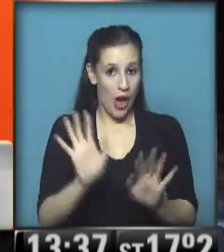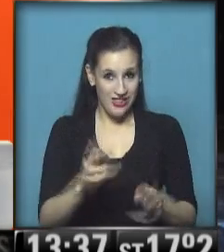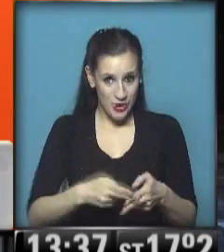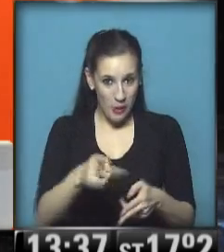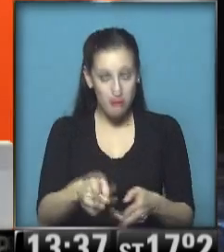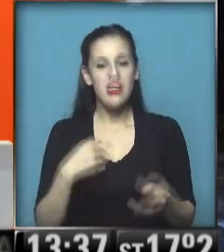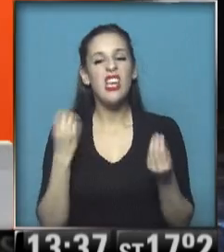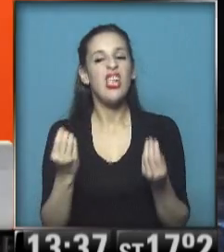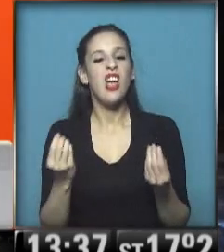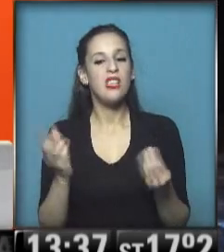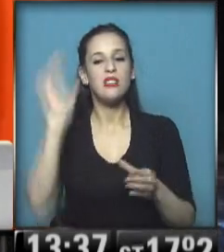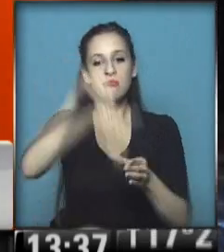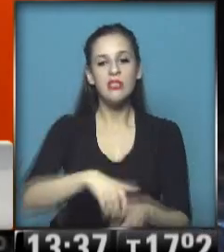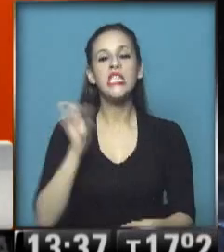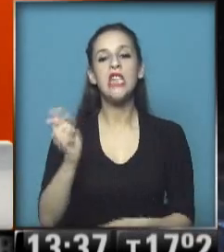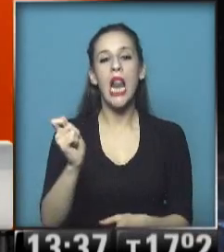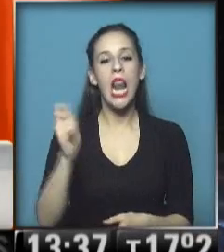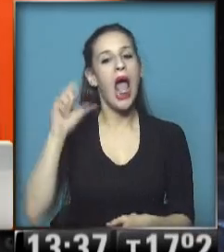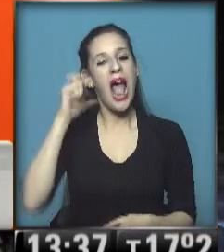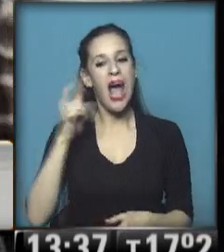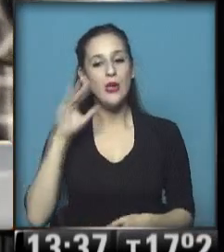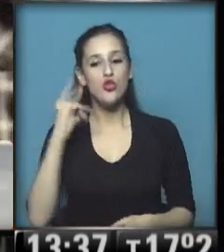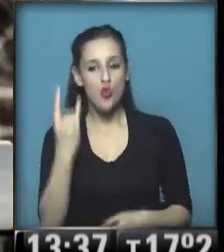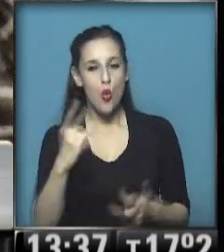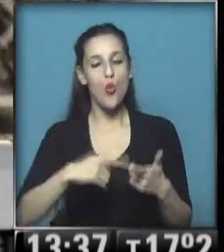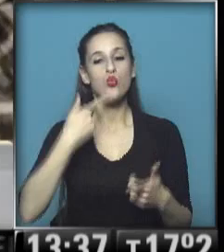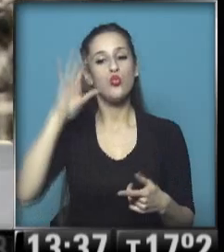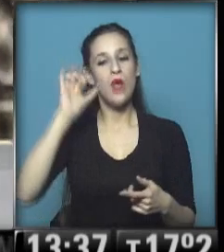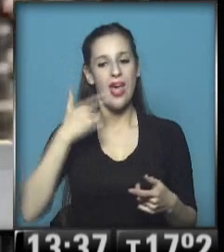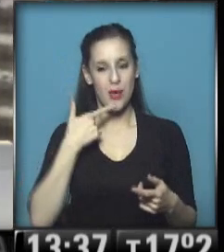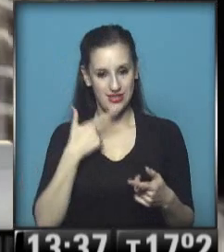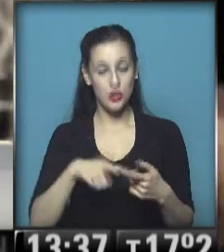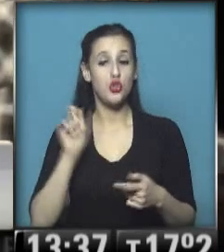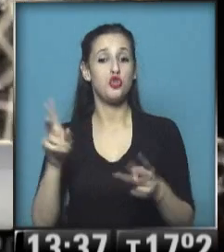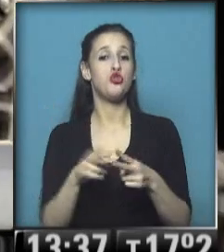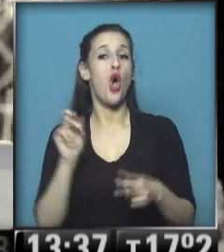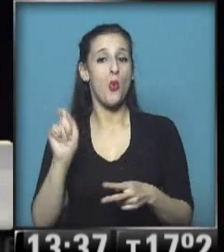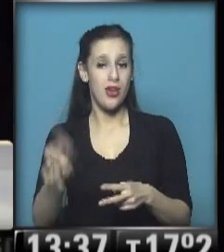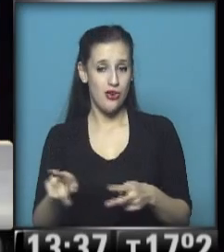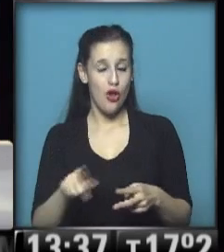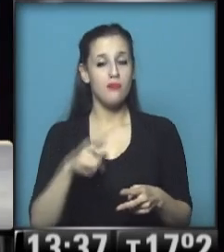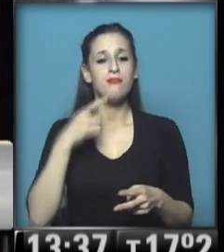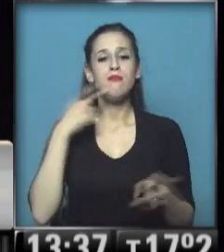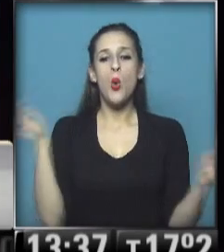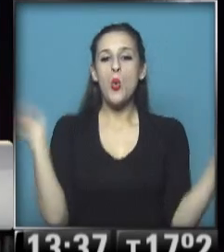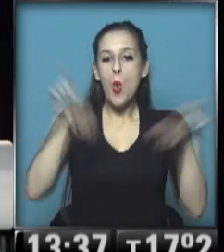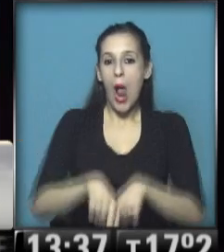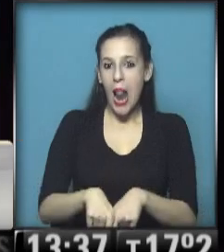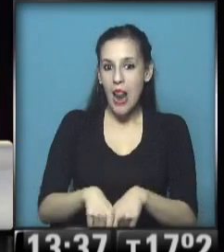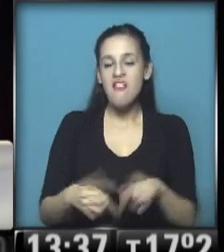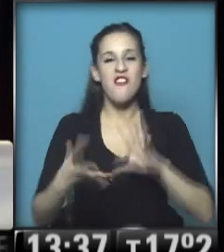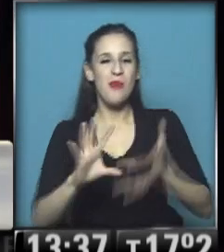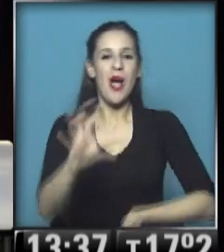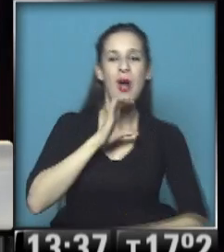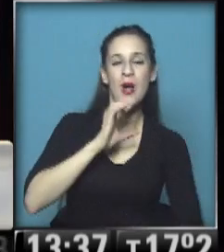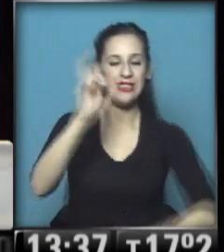tiene como protagonistas a Gabichu y a Seba, su sobrino. Ahí lo tenés en pantalla. Y ellos vuelven con sus secuencias de humor que